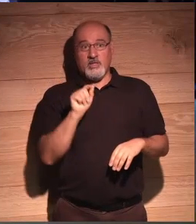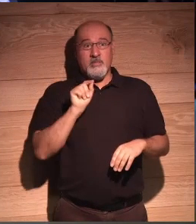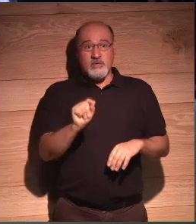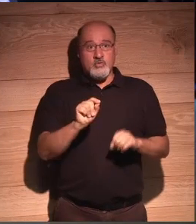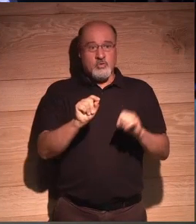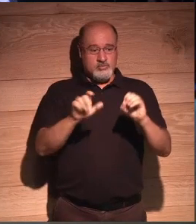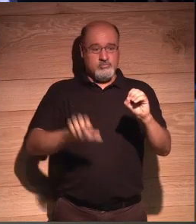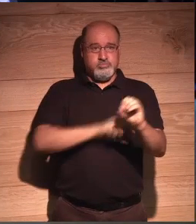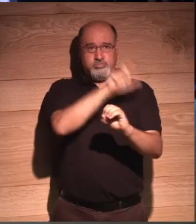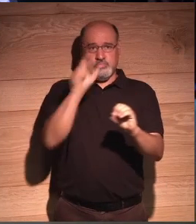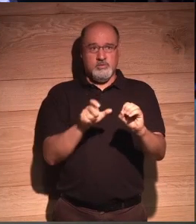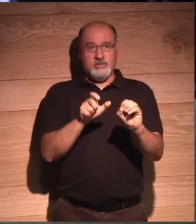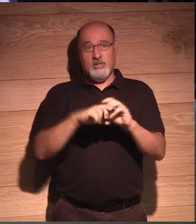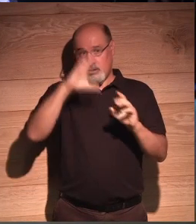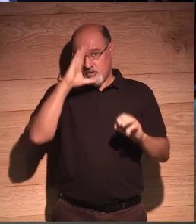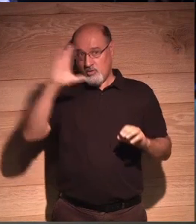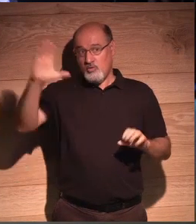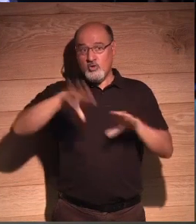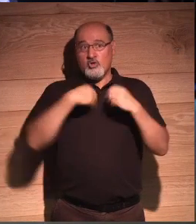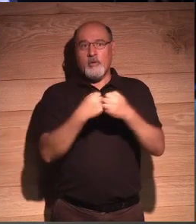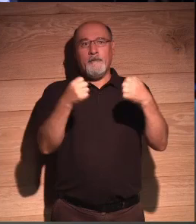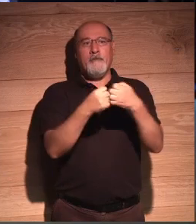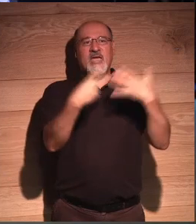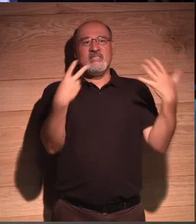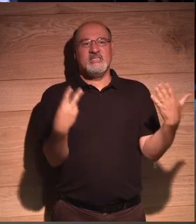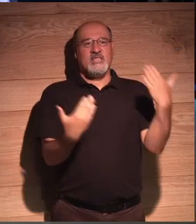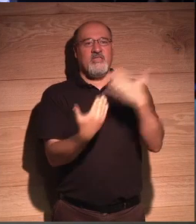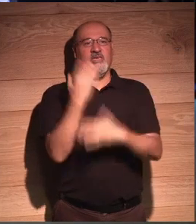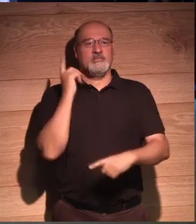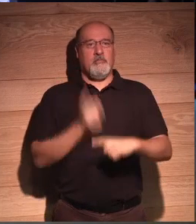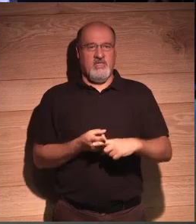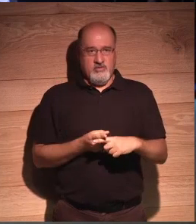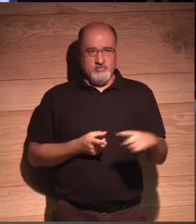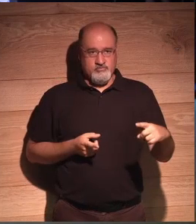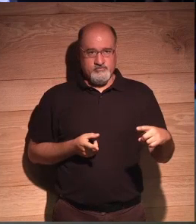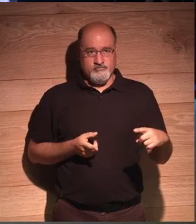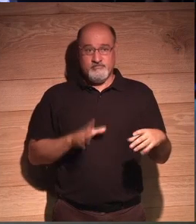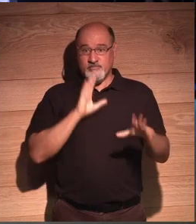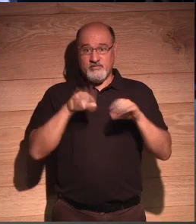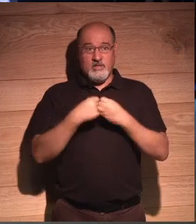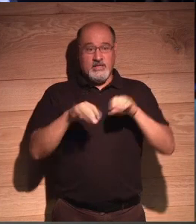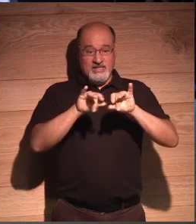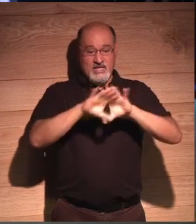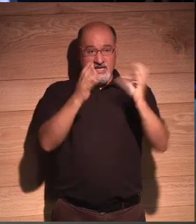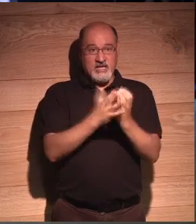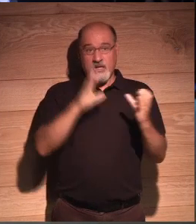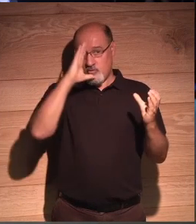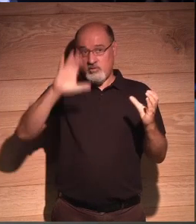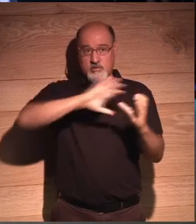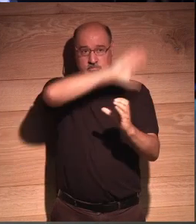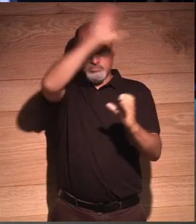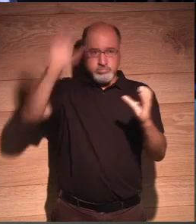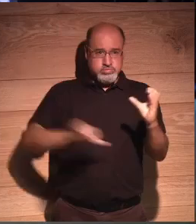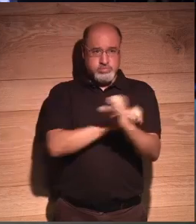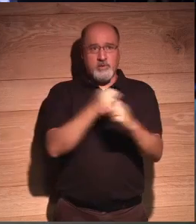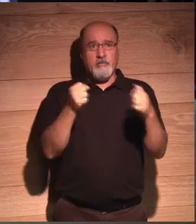la Tierra. La Luna lo tiene que hacer cada 27 días y medio, para no caerse o para no escaparse, ¿no? Para subir de un sitio a otro,